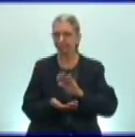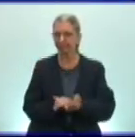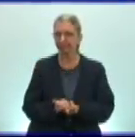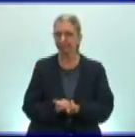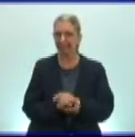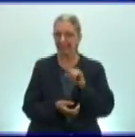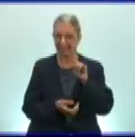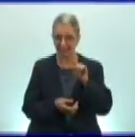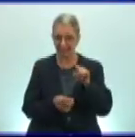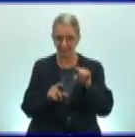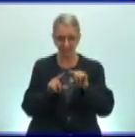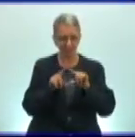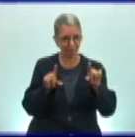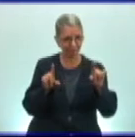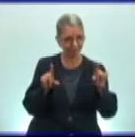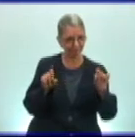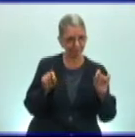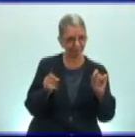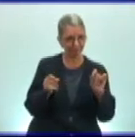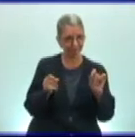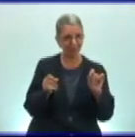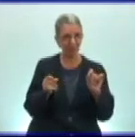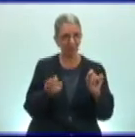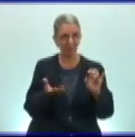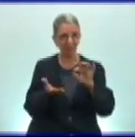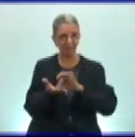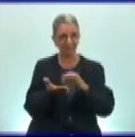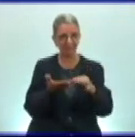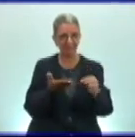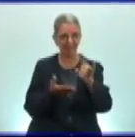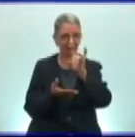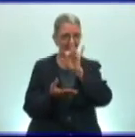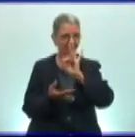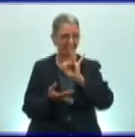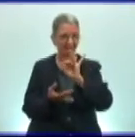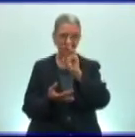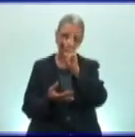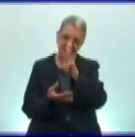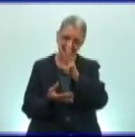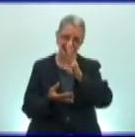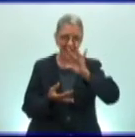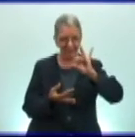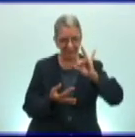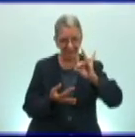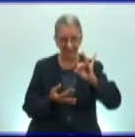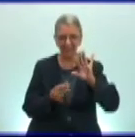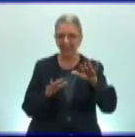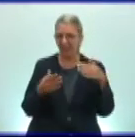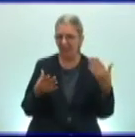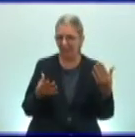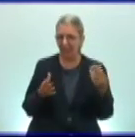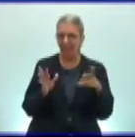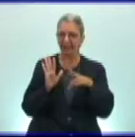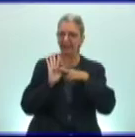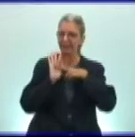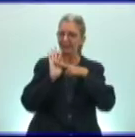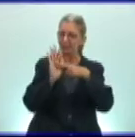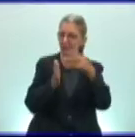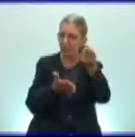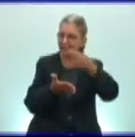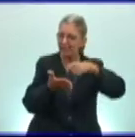Esto aparece en su libro de texto en el recuadro de la página 37. Símbolo químico no es más que una